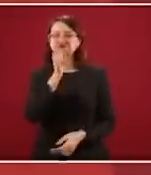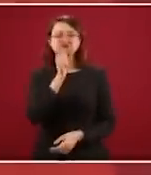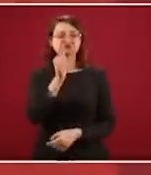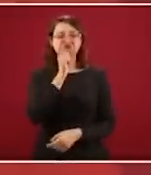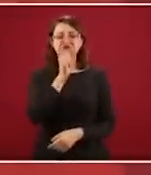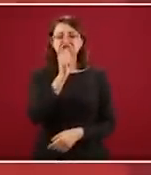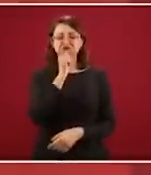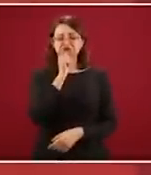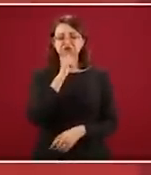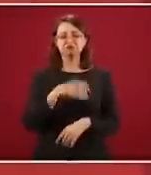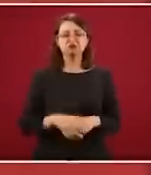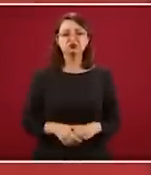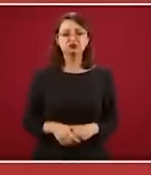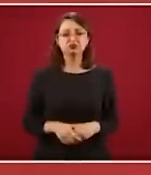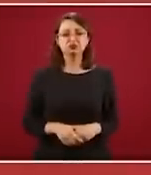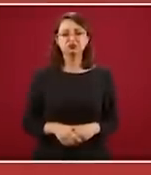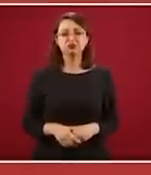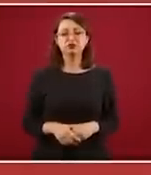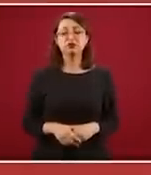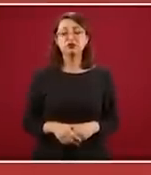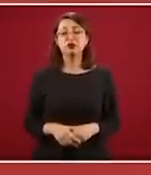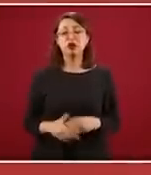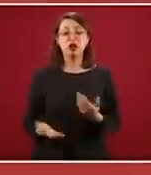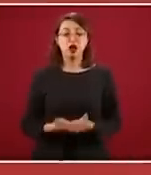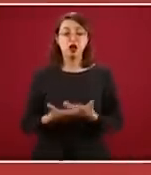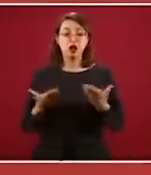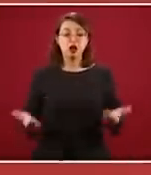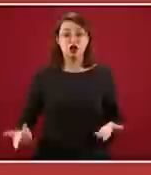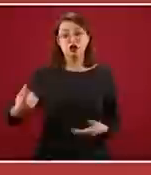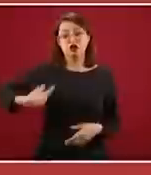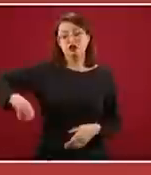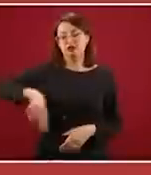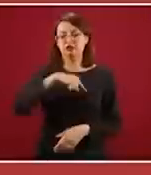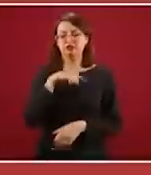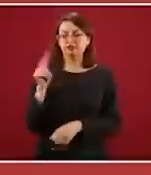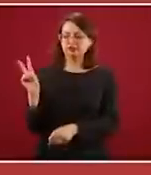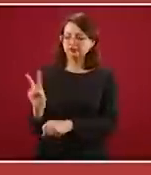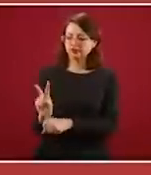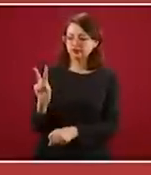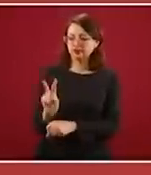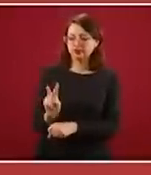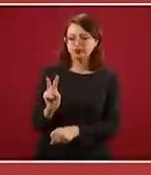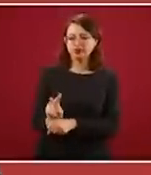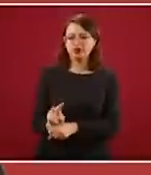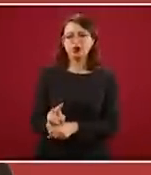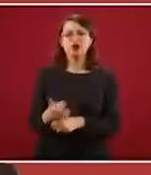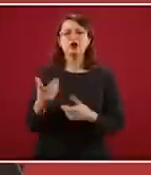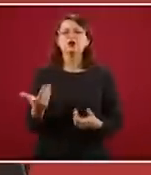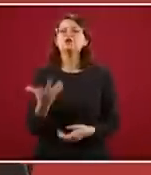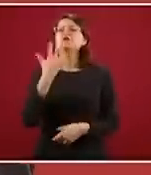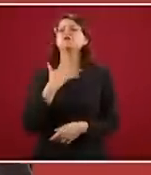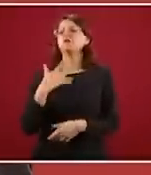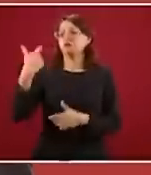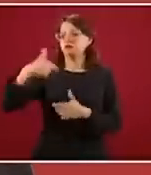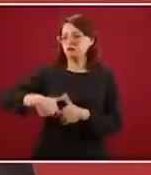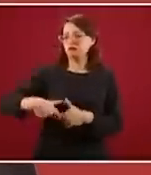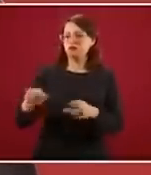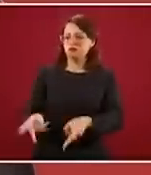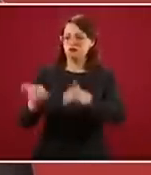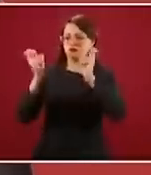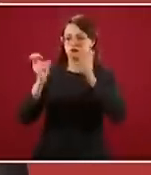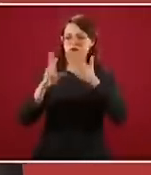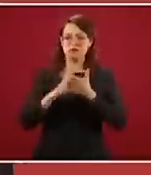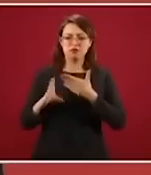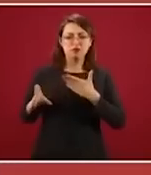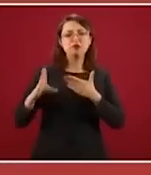Este operativo que llevamos a cabo para evitar el robo de combustible es